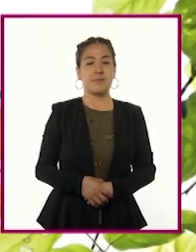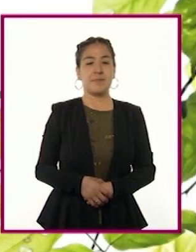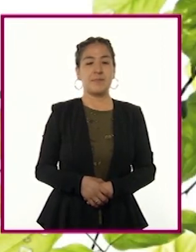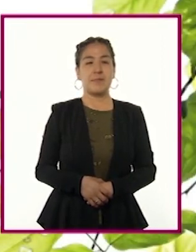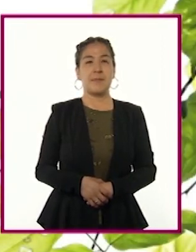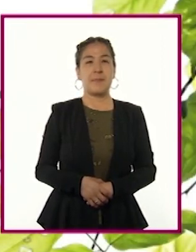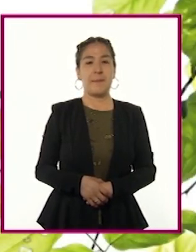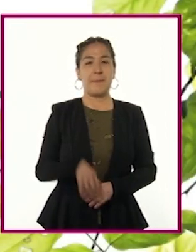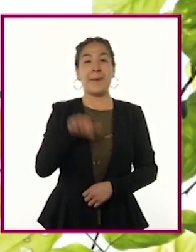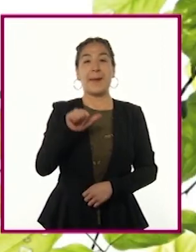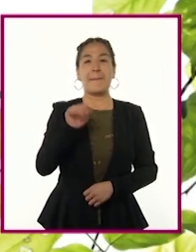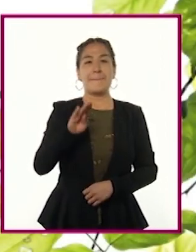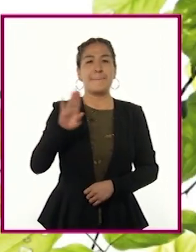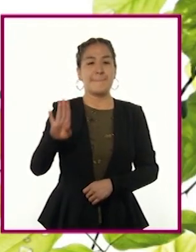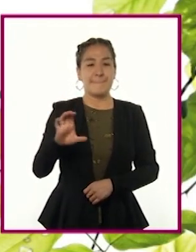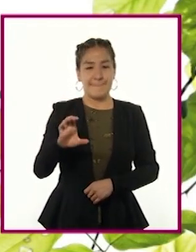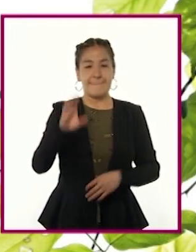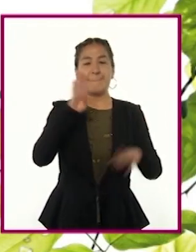Abecedario biológico.